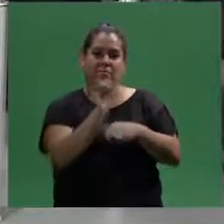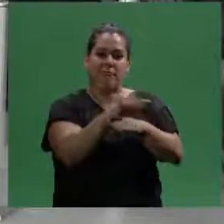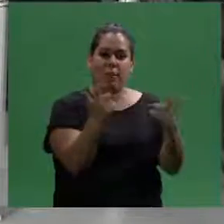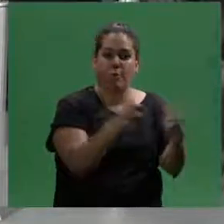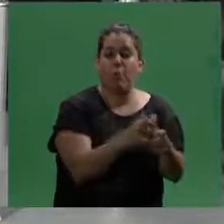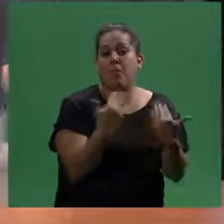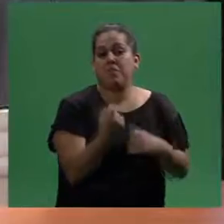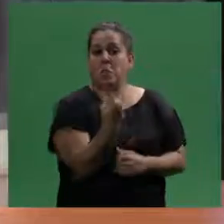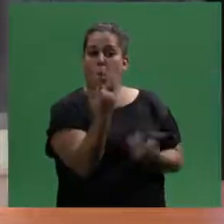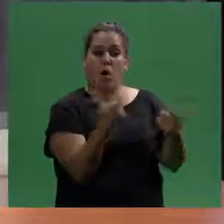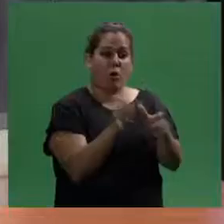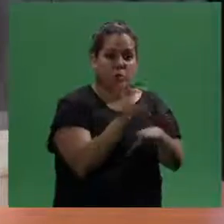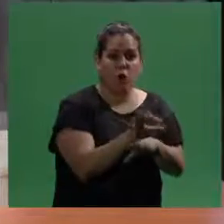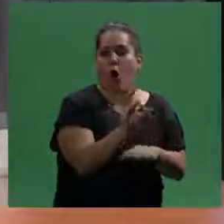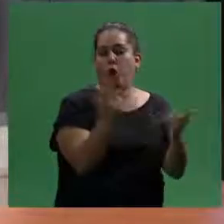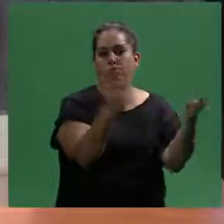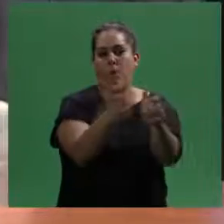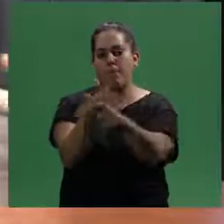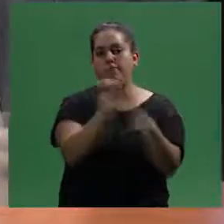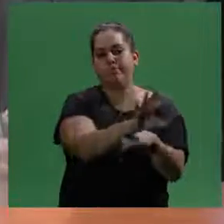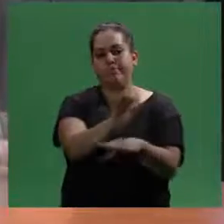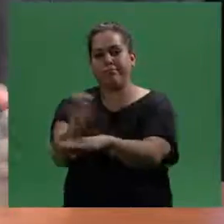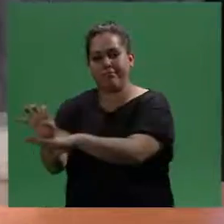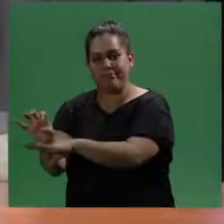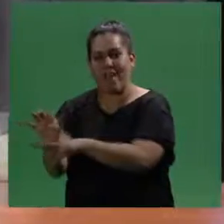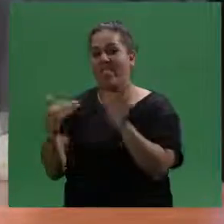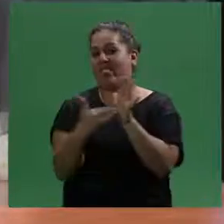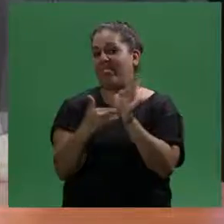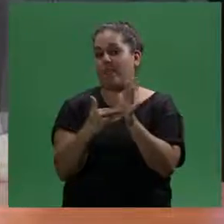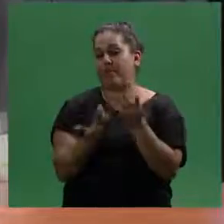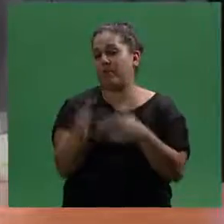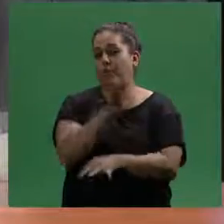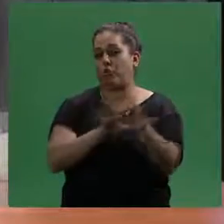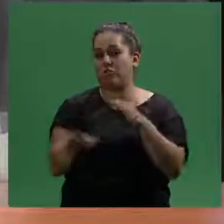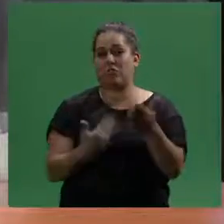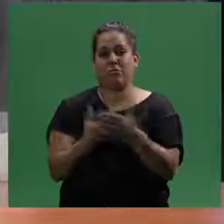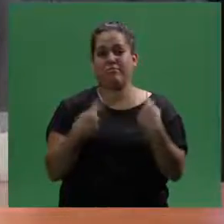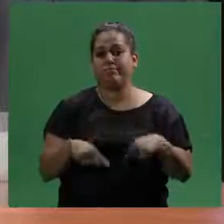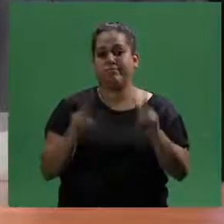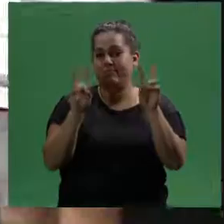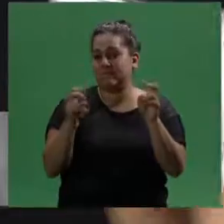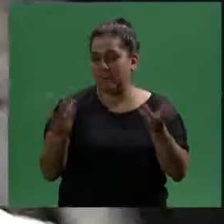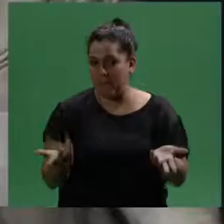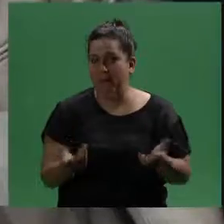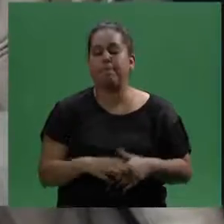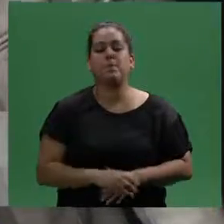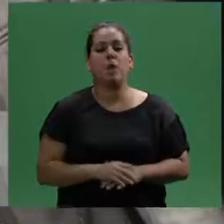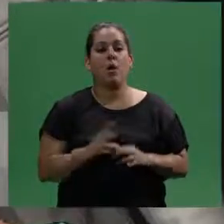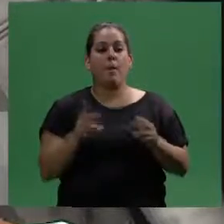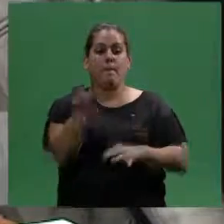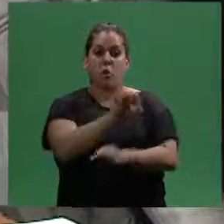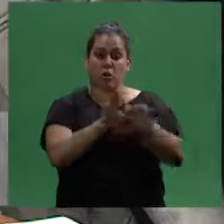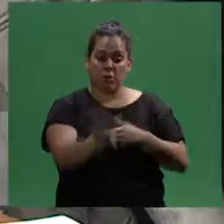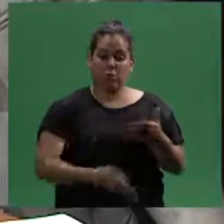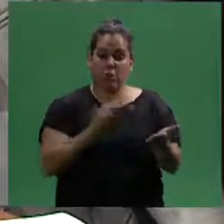una comisión o varias comisiones que intervienen conjuntamente en el estudio de un proyecto. Esos proyectos nosotros